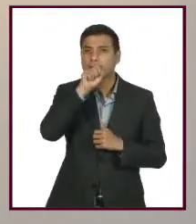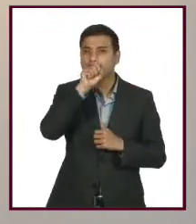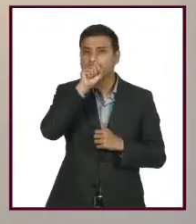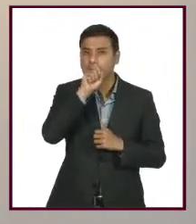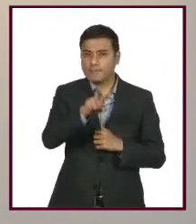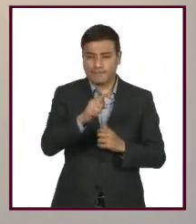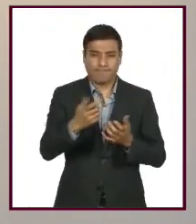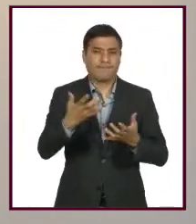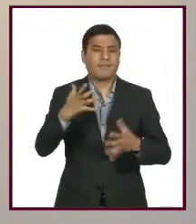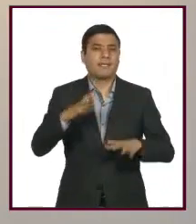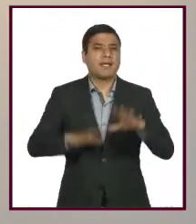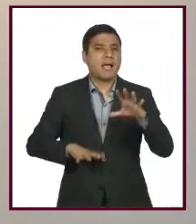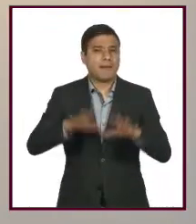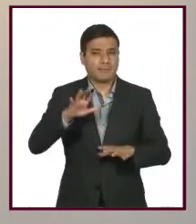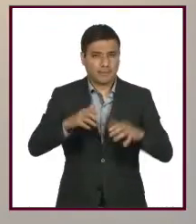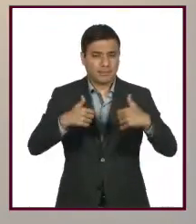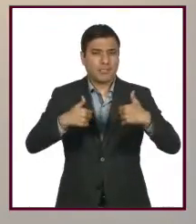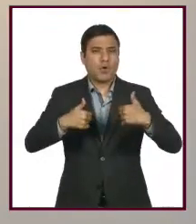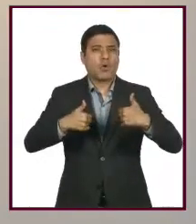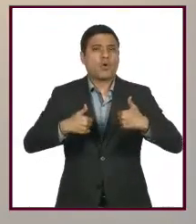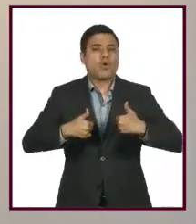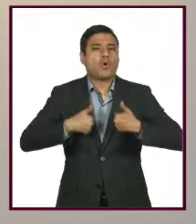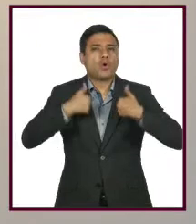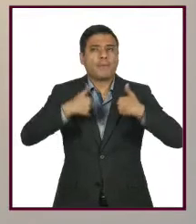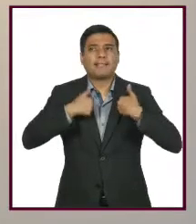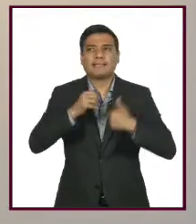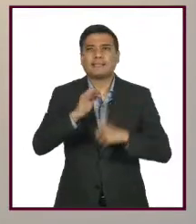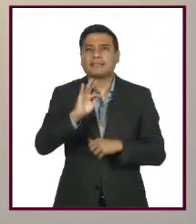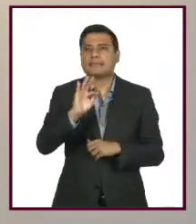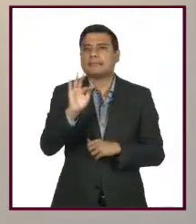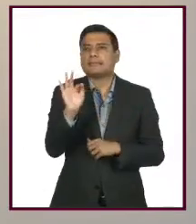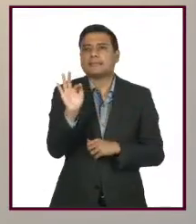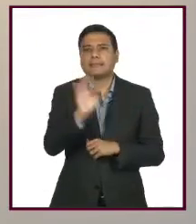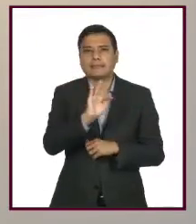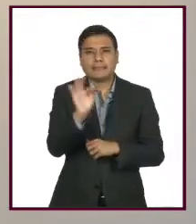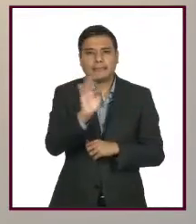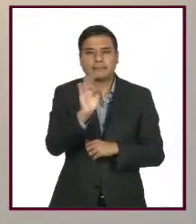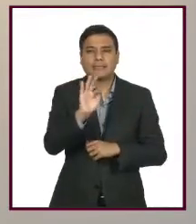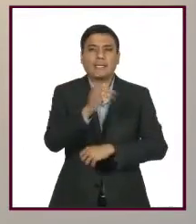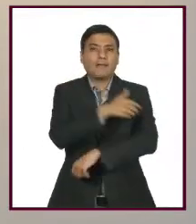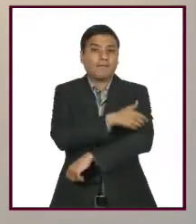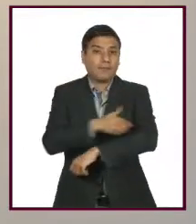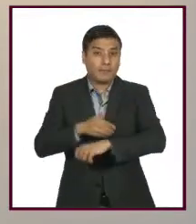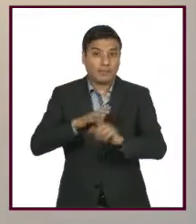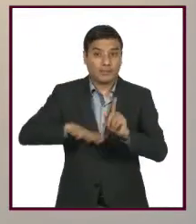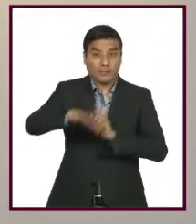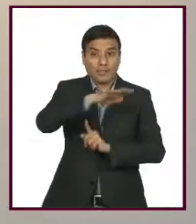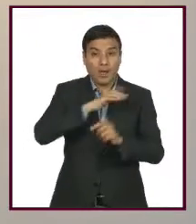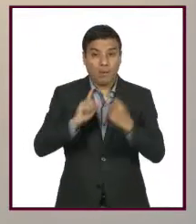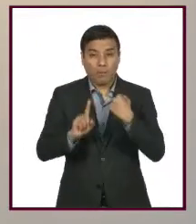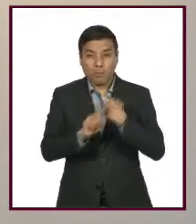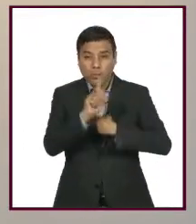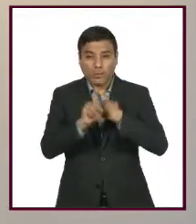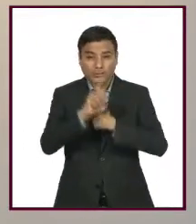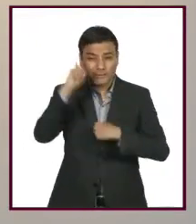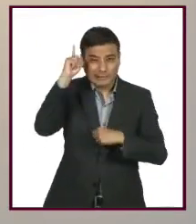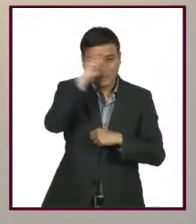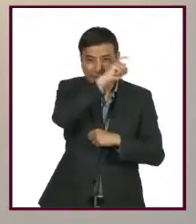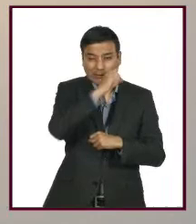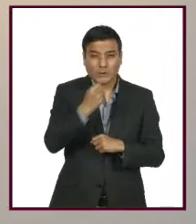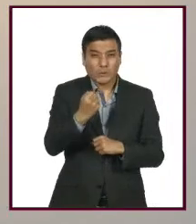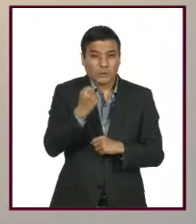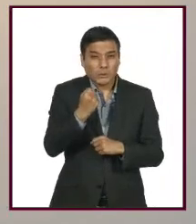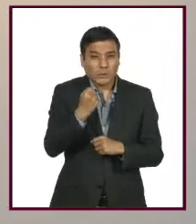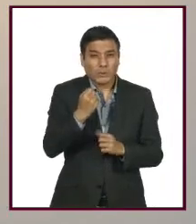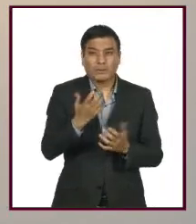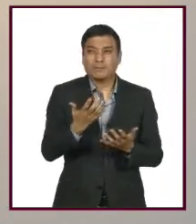en las y los adolescentes, a veces cuando vienen de entornos familiares complicados en los cuales pues no tienen